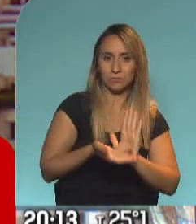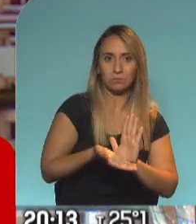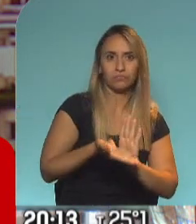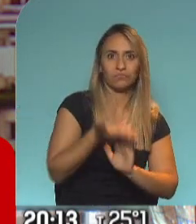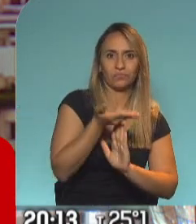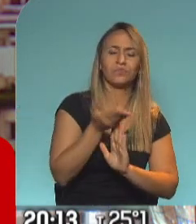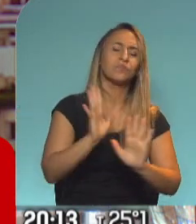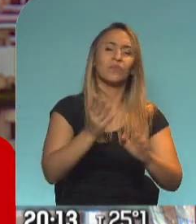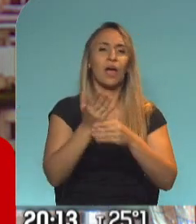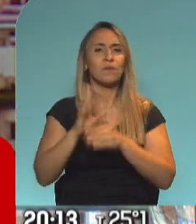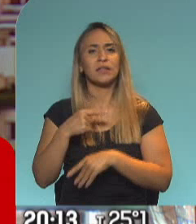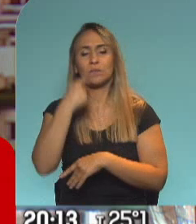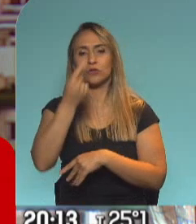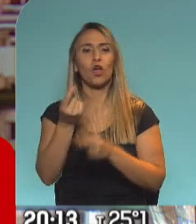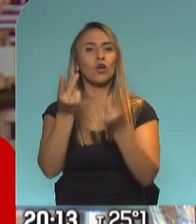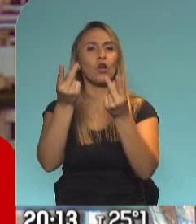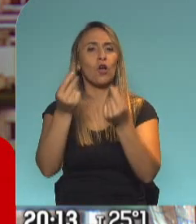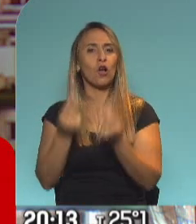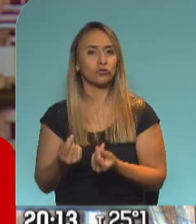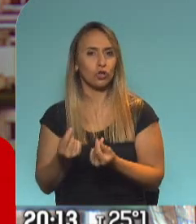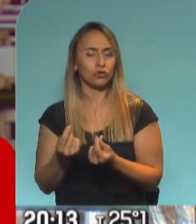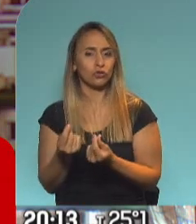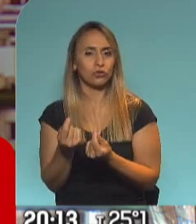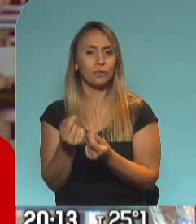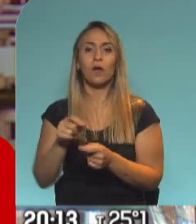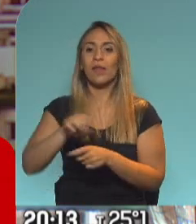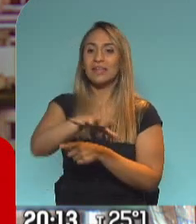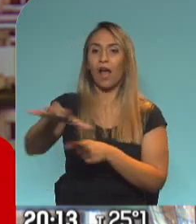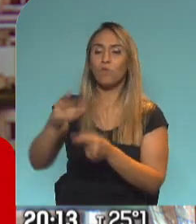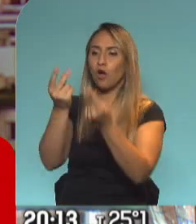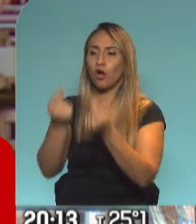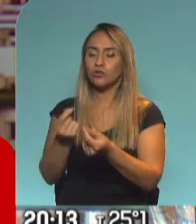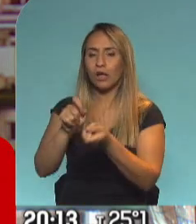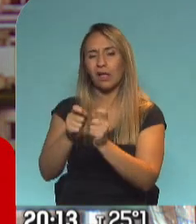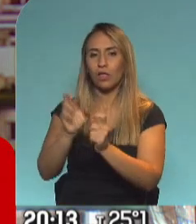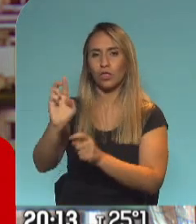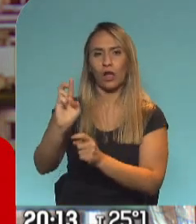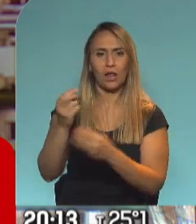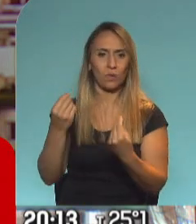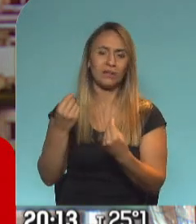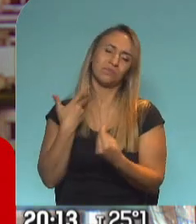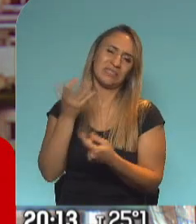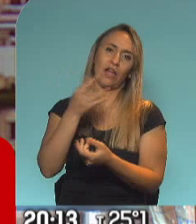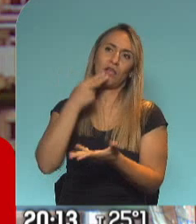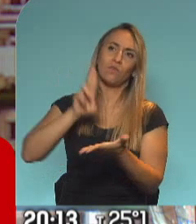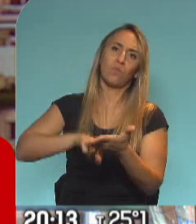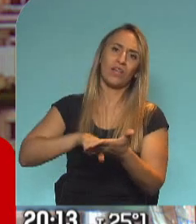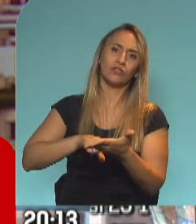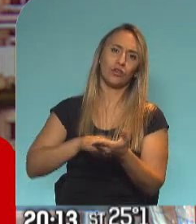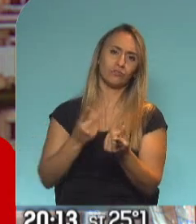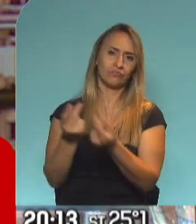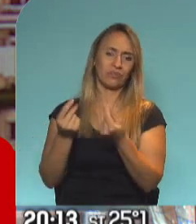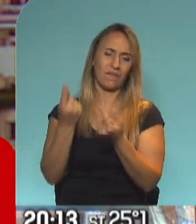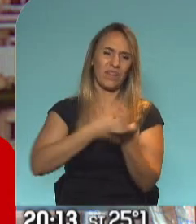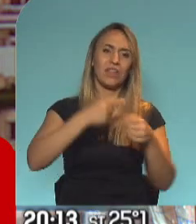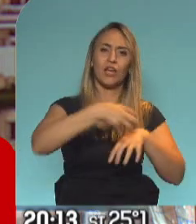¿qué porcentaje de los costos del campo están dolarizados? Se sabe la carga impositiva, ¿no?, que hay como en diversos rubros,